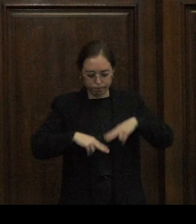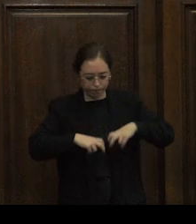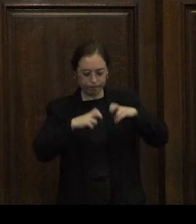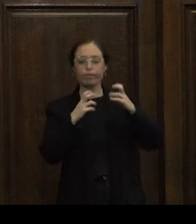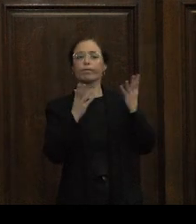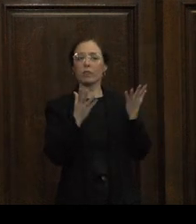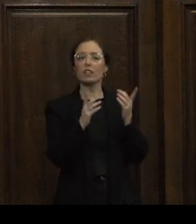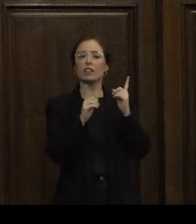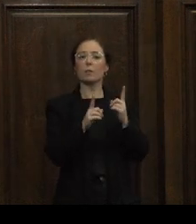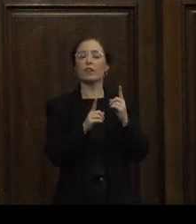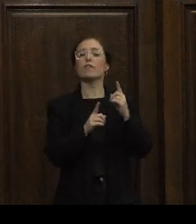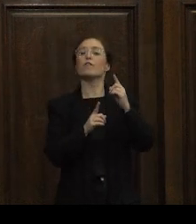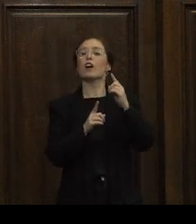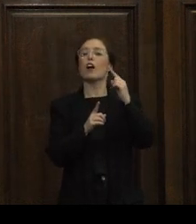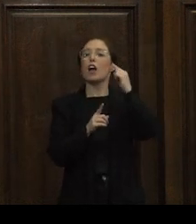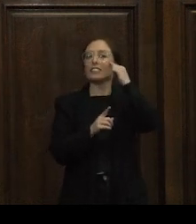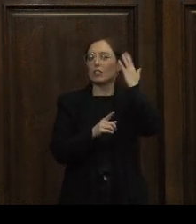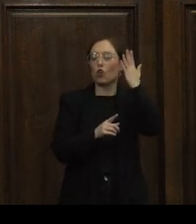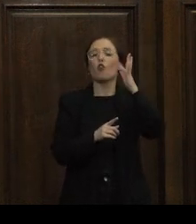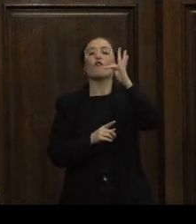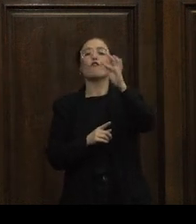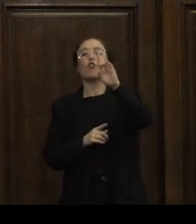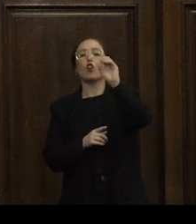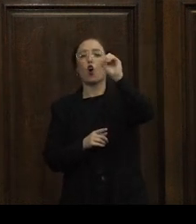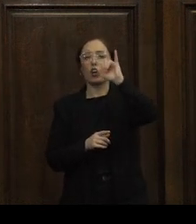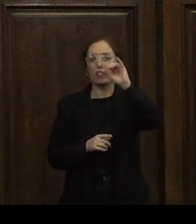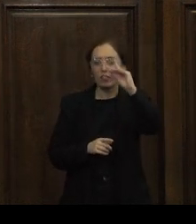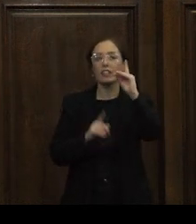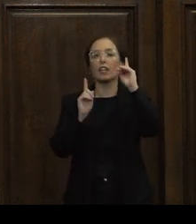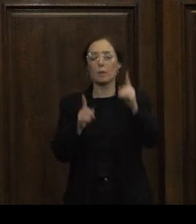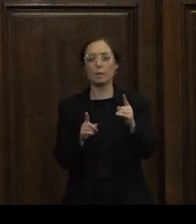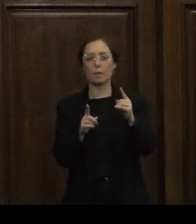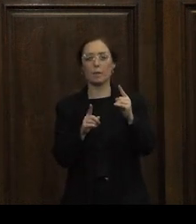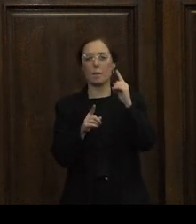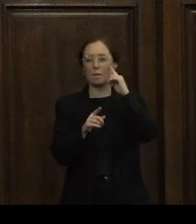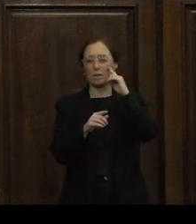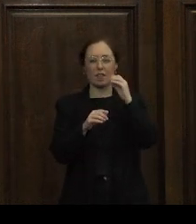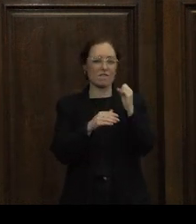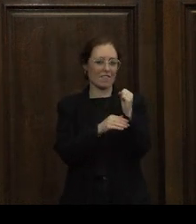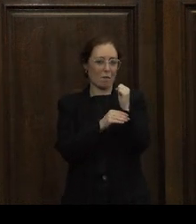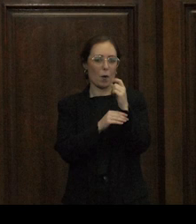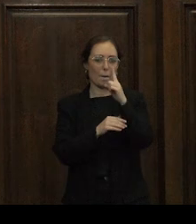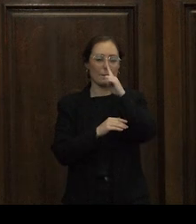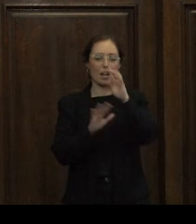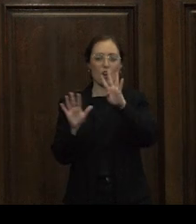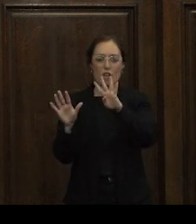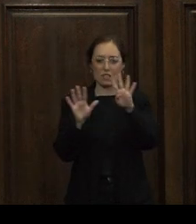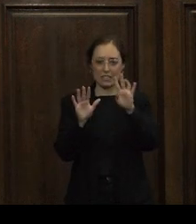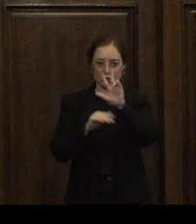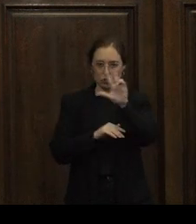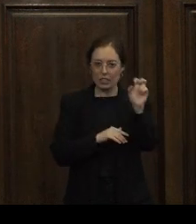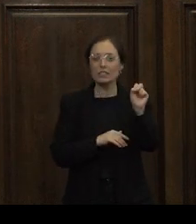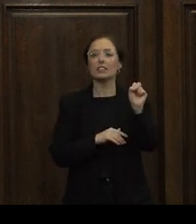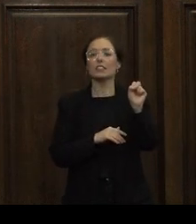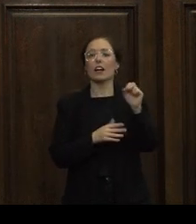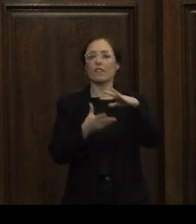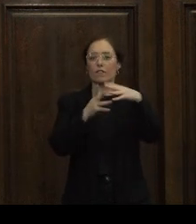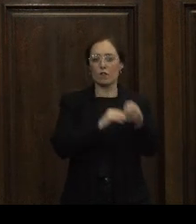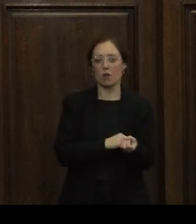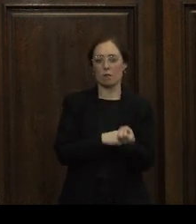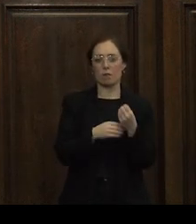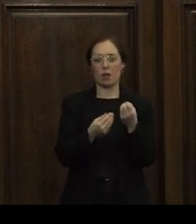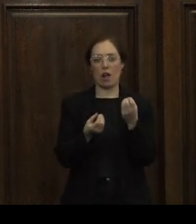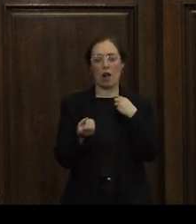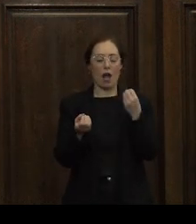justamente Freud. Sobre todo en el diagnóstico de su famoso ensayo de 1930, El malestar de la cultura o